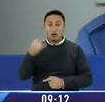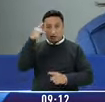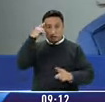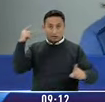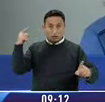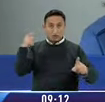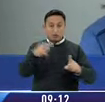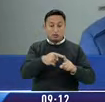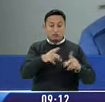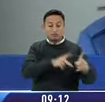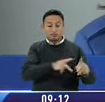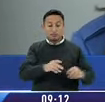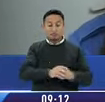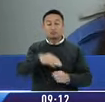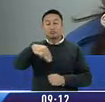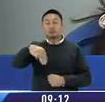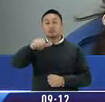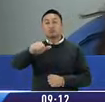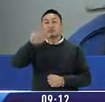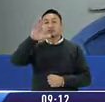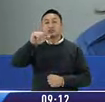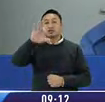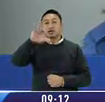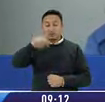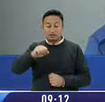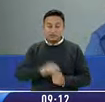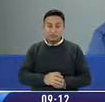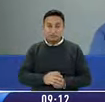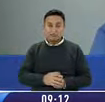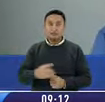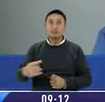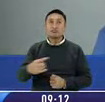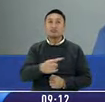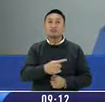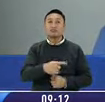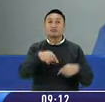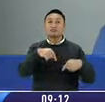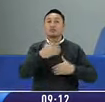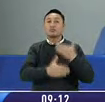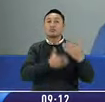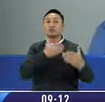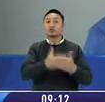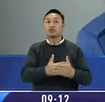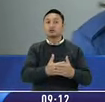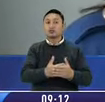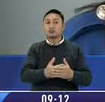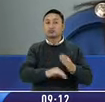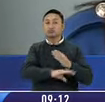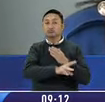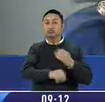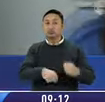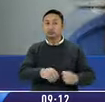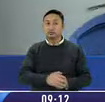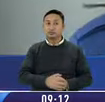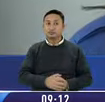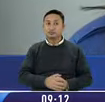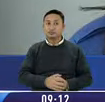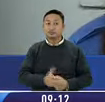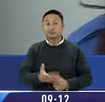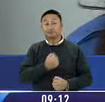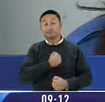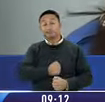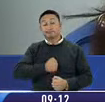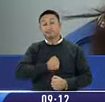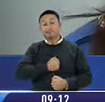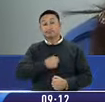directamente con el plan Metástasis a todo lo que significa este proceso delincuencial que tiene años. Y lamentablemente